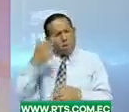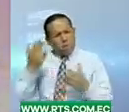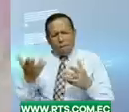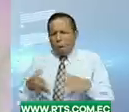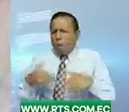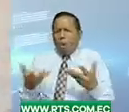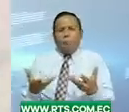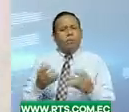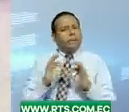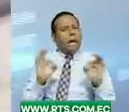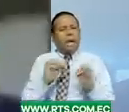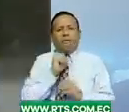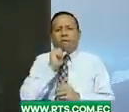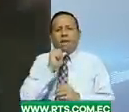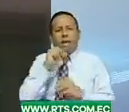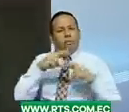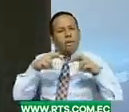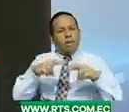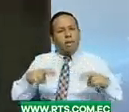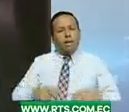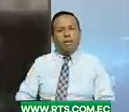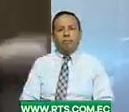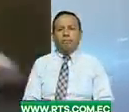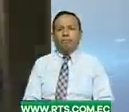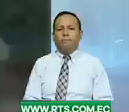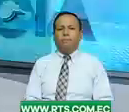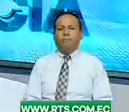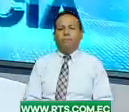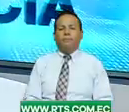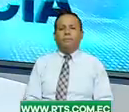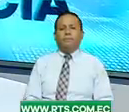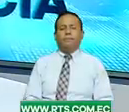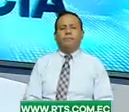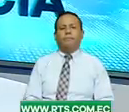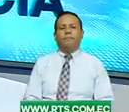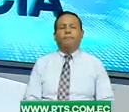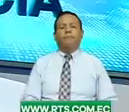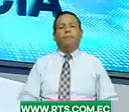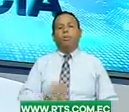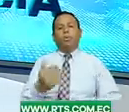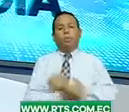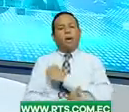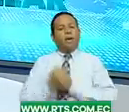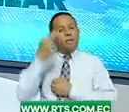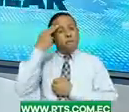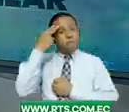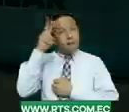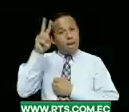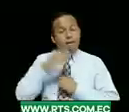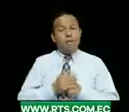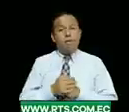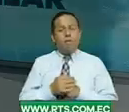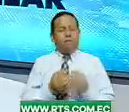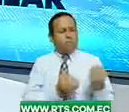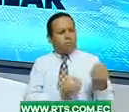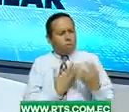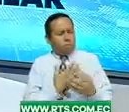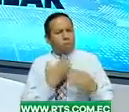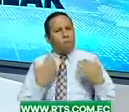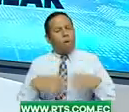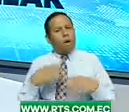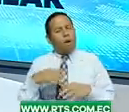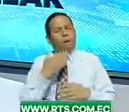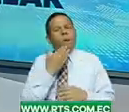Y desde México nos llega una insólita noticia. Entre aplausos, baile y un beso cargado de buenos deseos, el alcalde